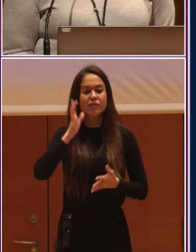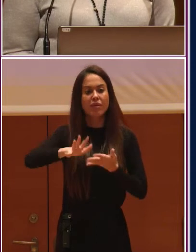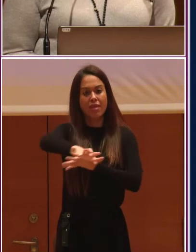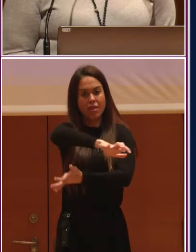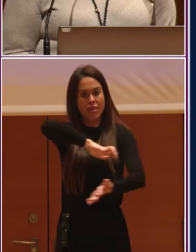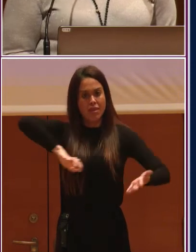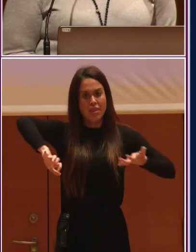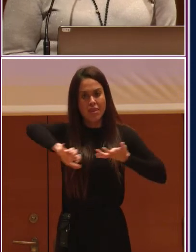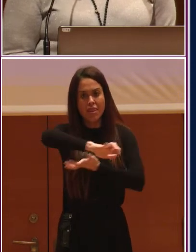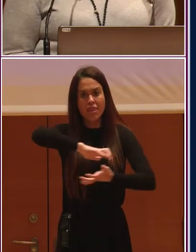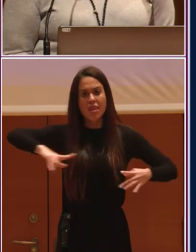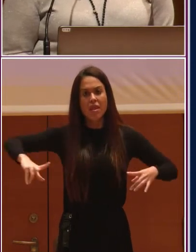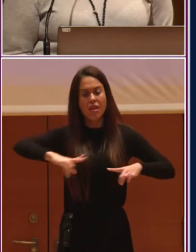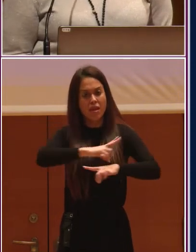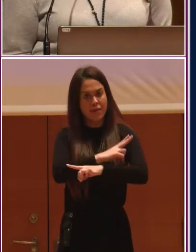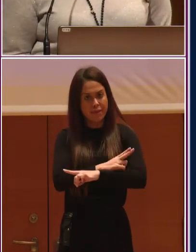comunicación etcétera